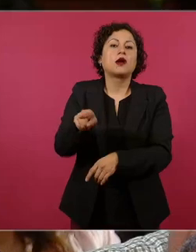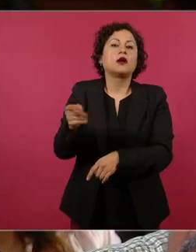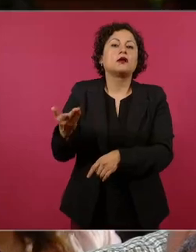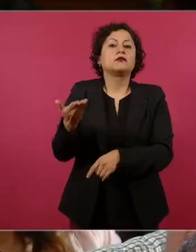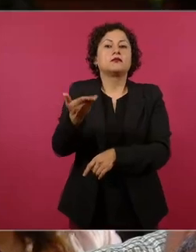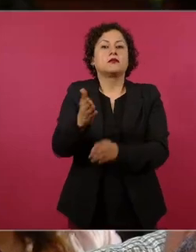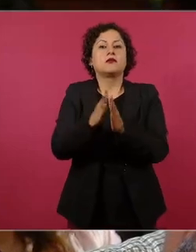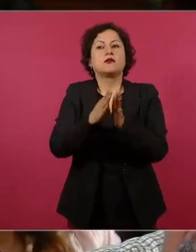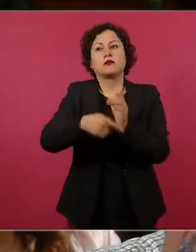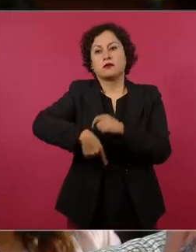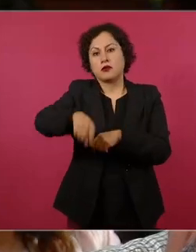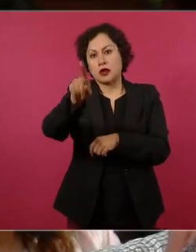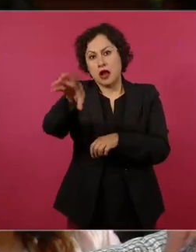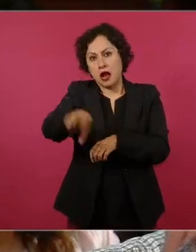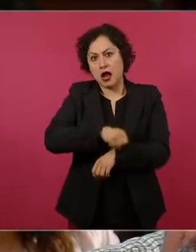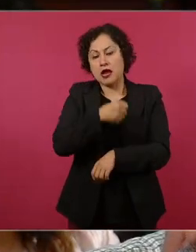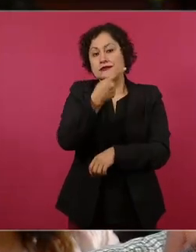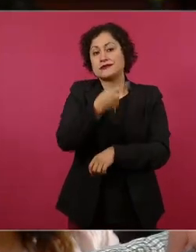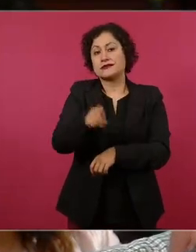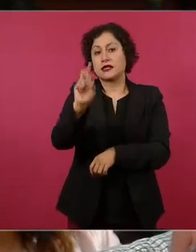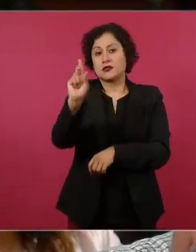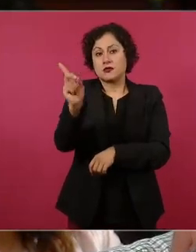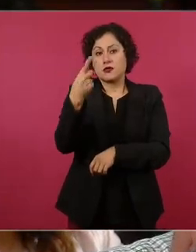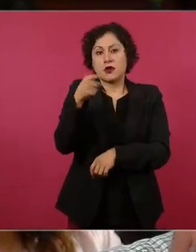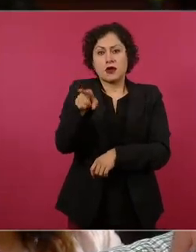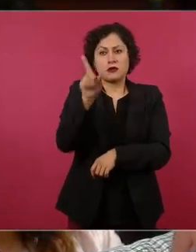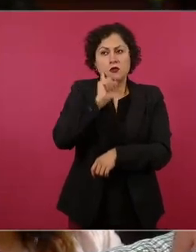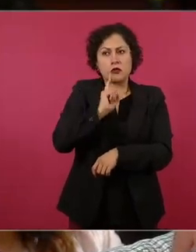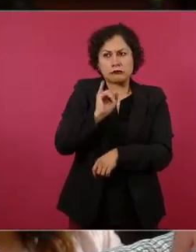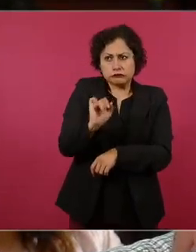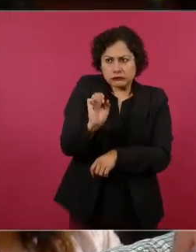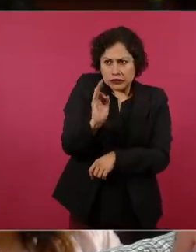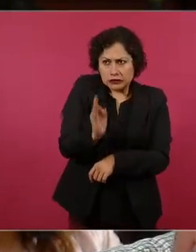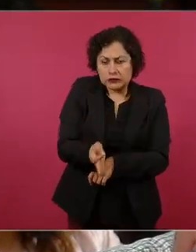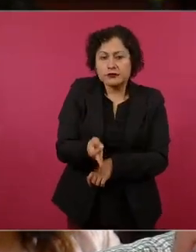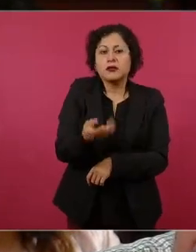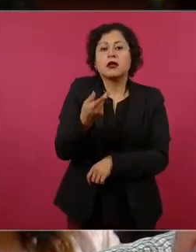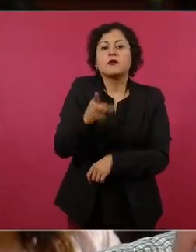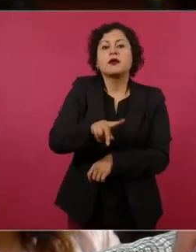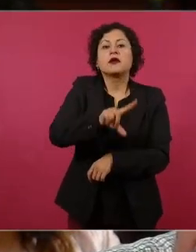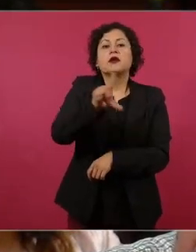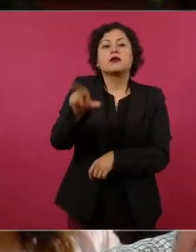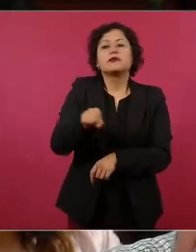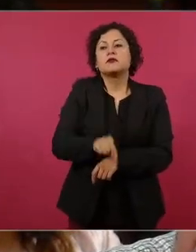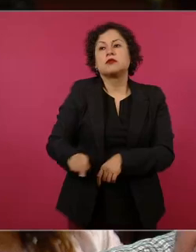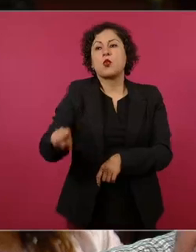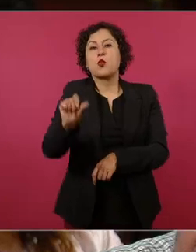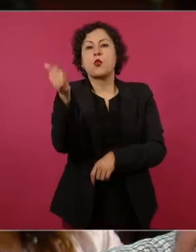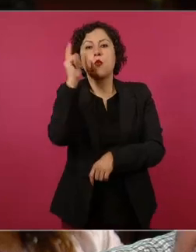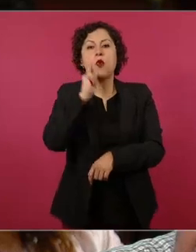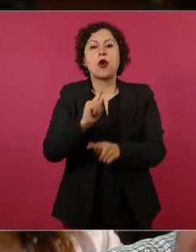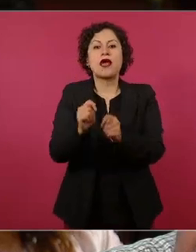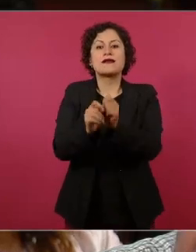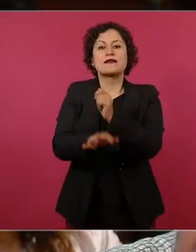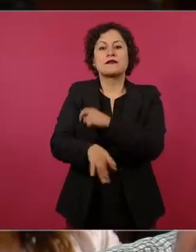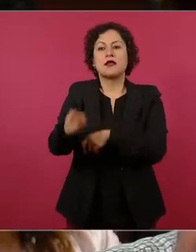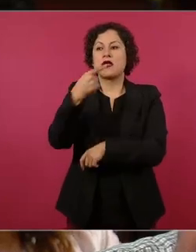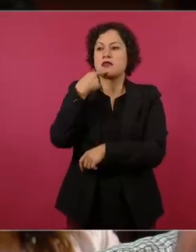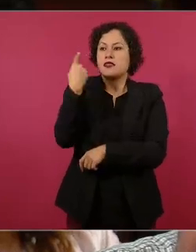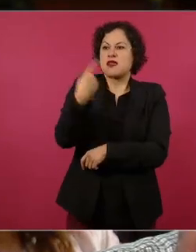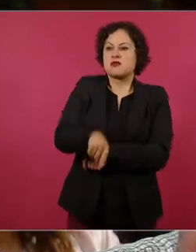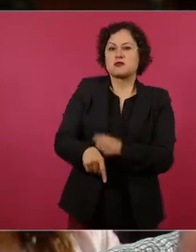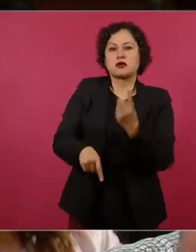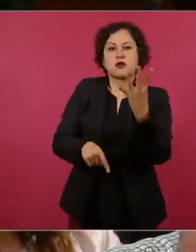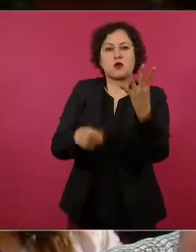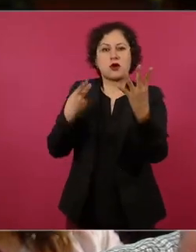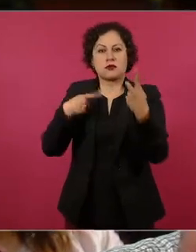retirar $100, a lo cual accede, pero resulta que la tía de uno de ellos hace la denuncia de estas cuatro